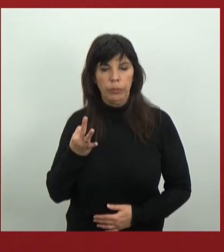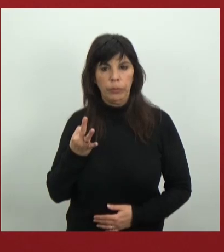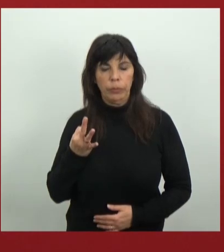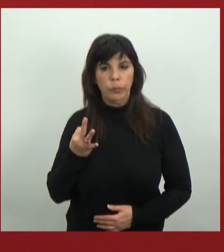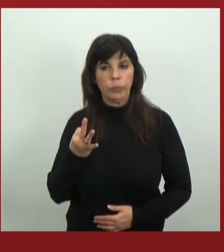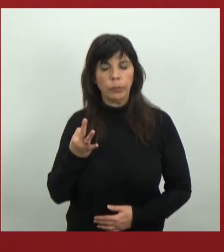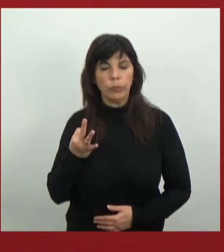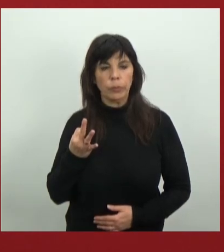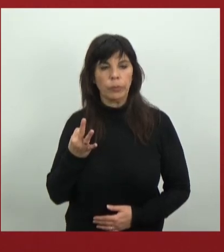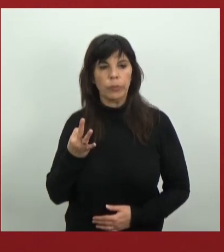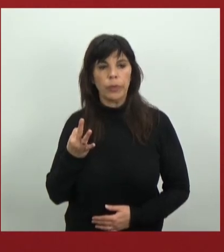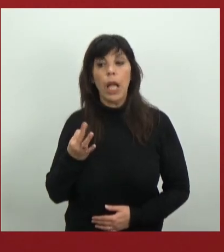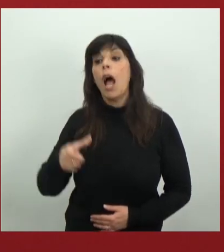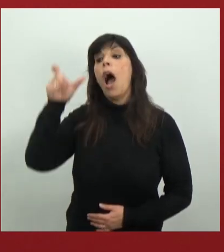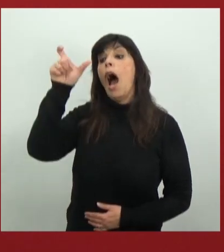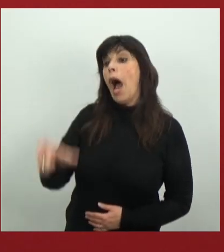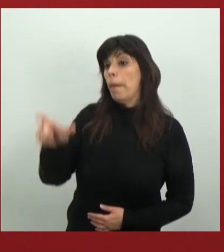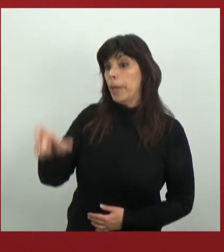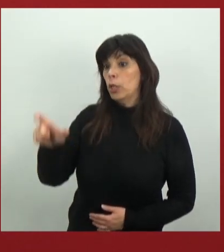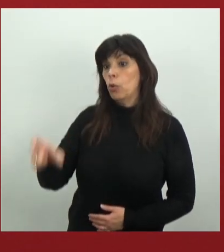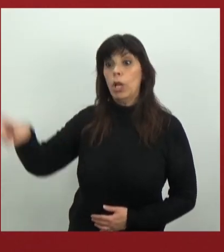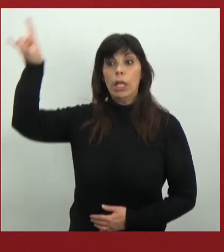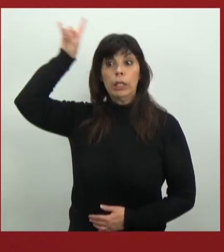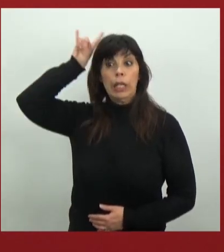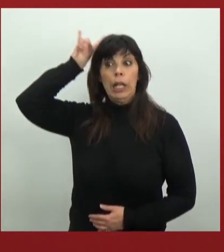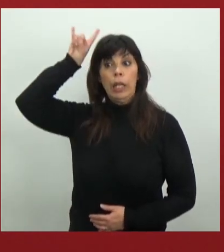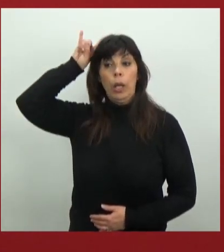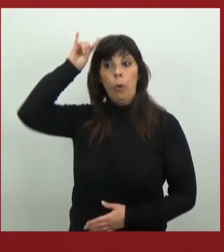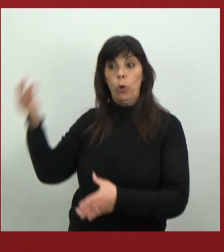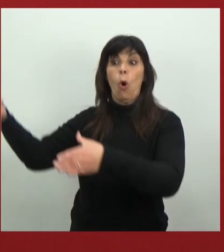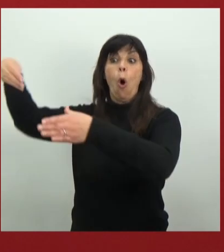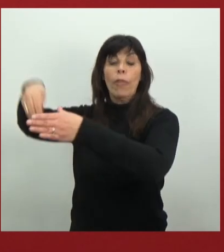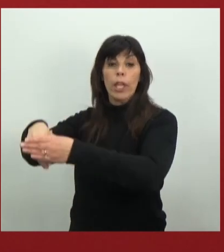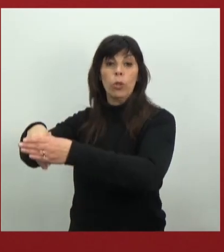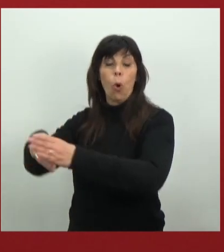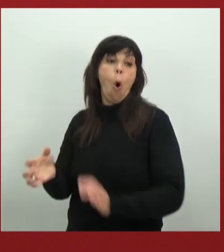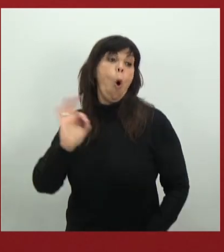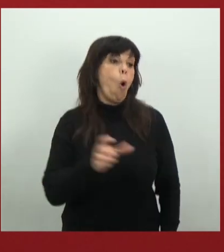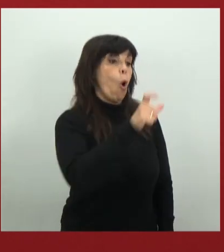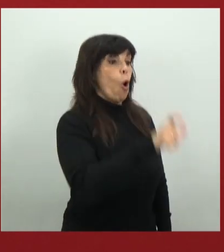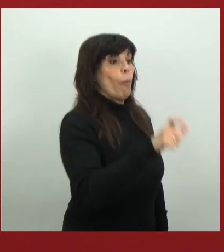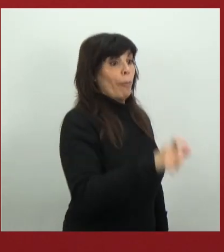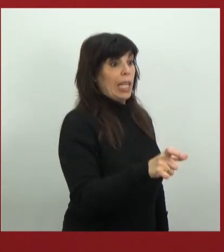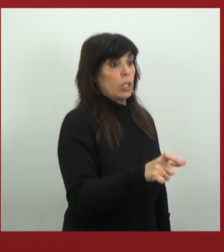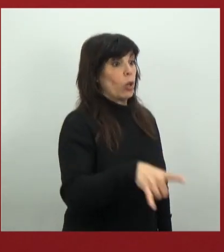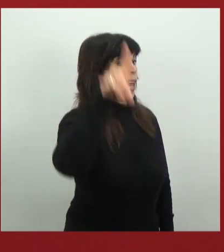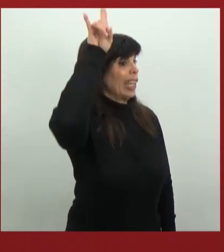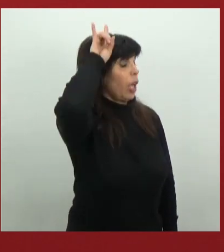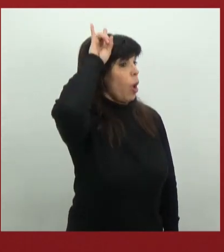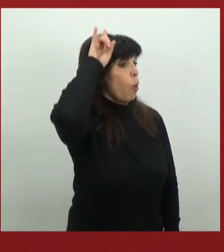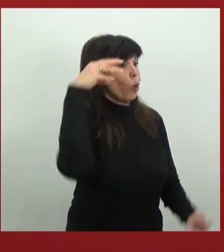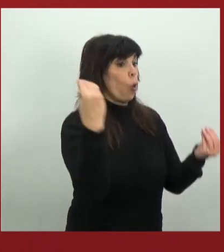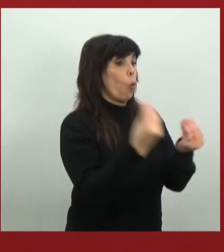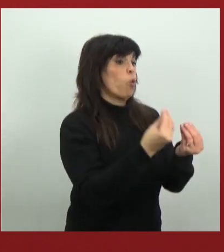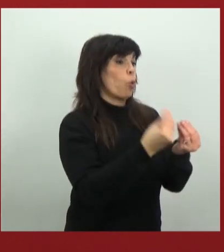¿Estamos hablando de una persona realmente endemoniada? ¿O estamos